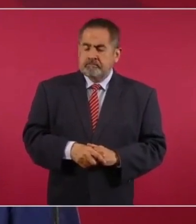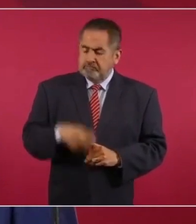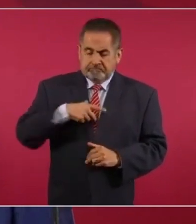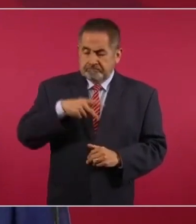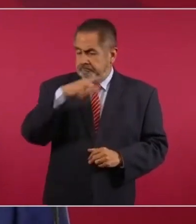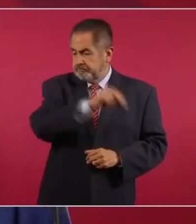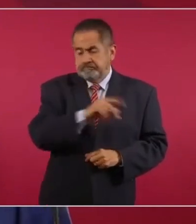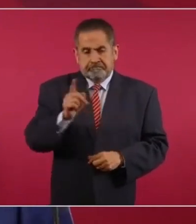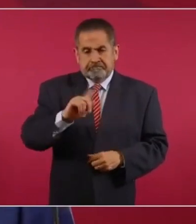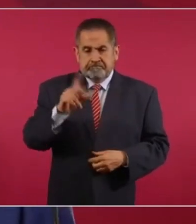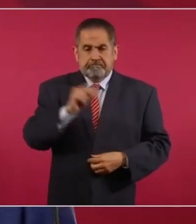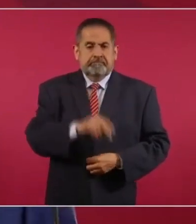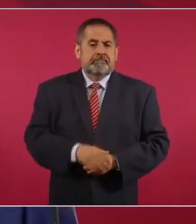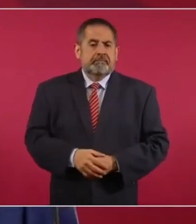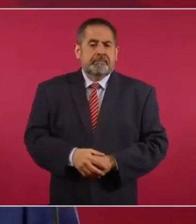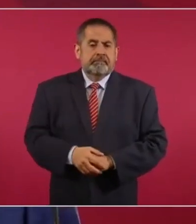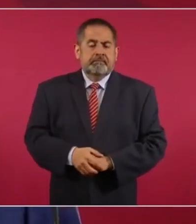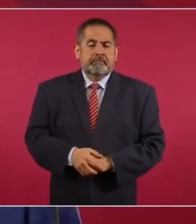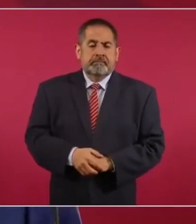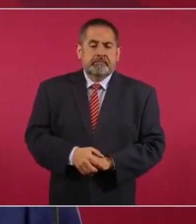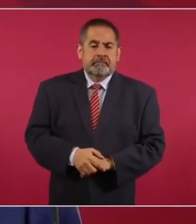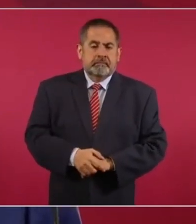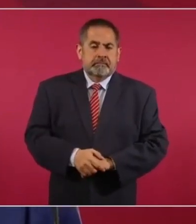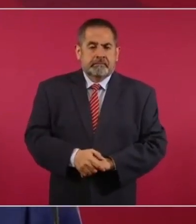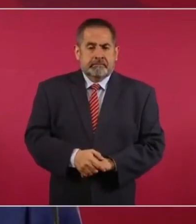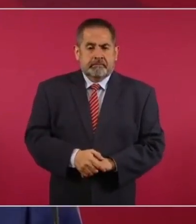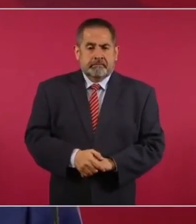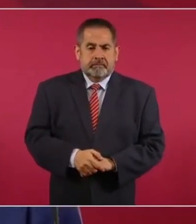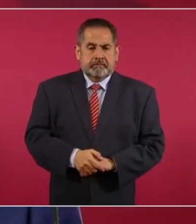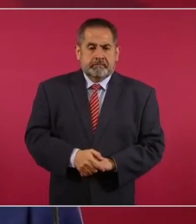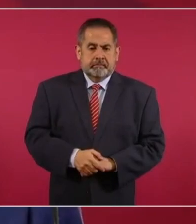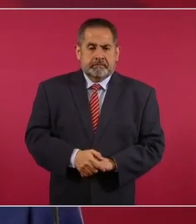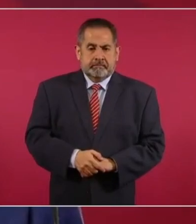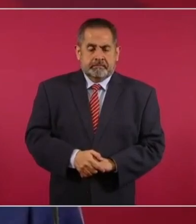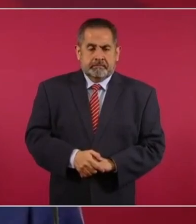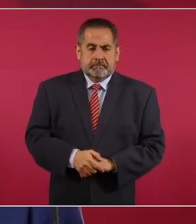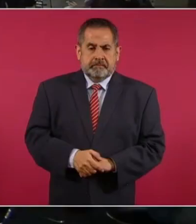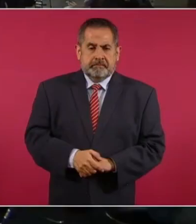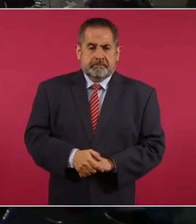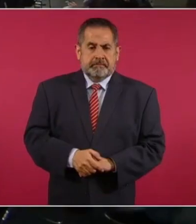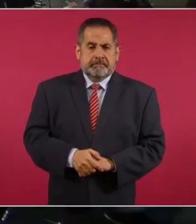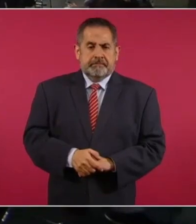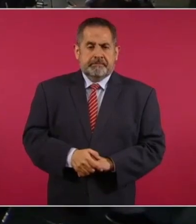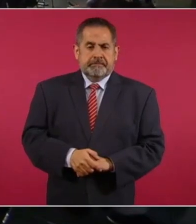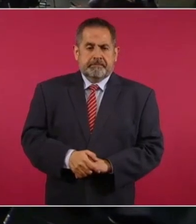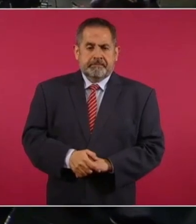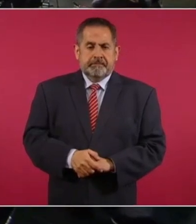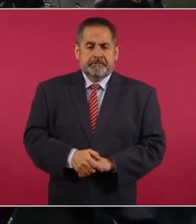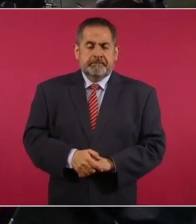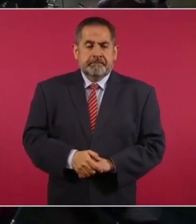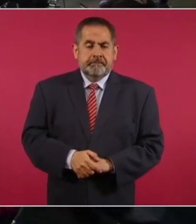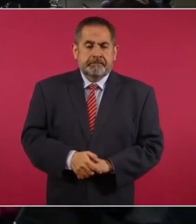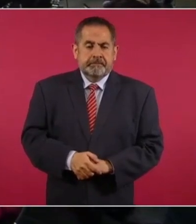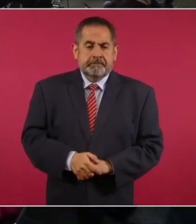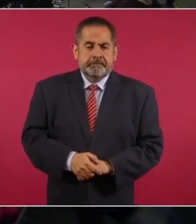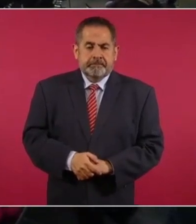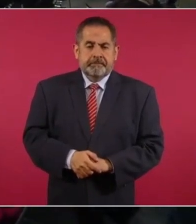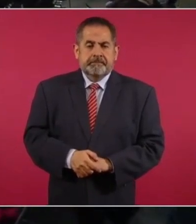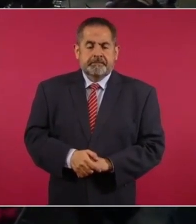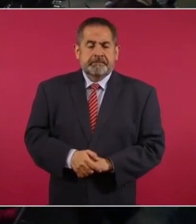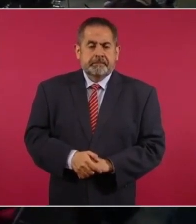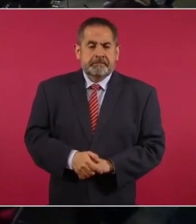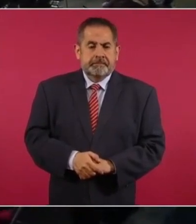No. Pero cambió de opinión, Ricardo, porque vino a esta mañanera a solicitarle y después de que no se le dio lo que se